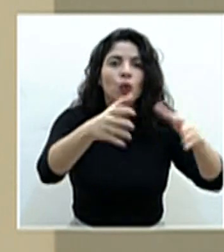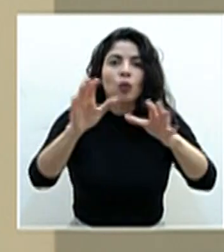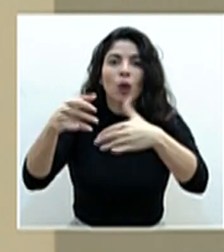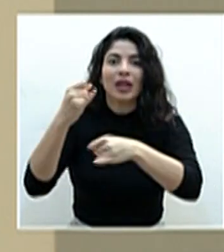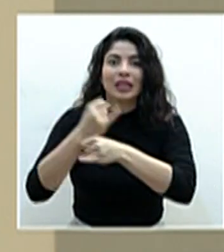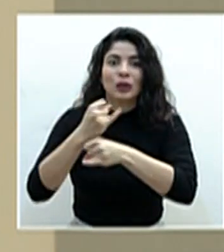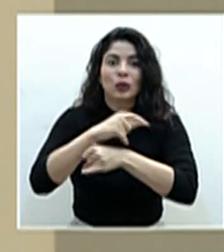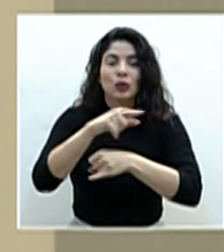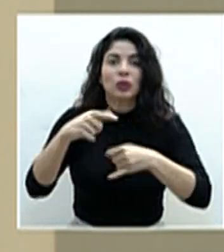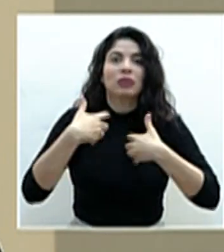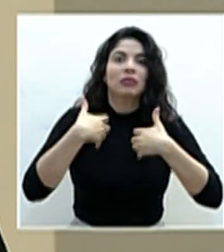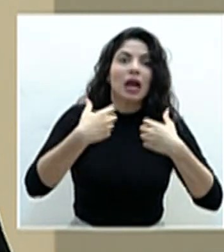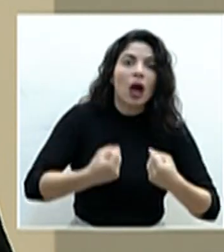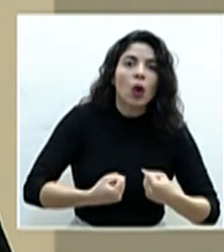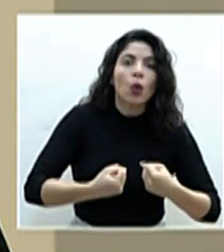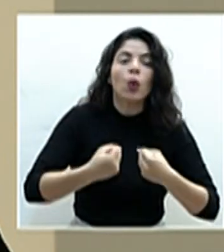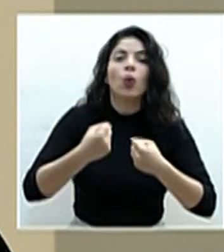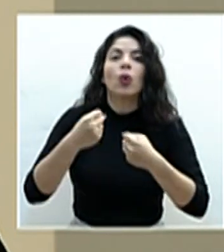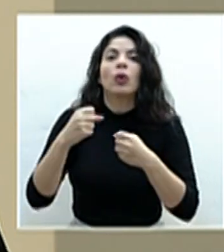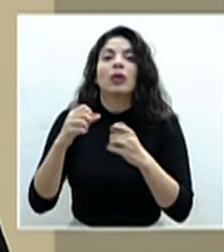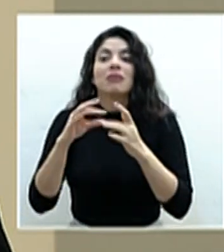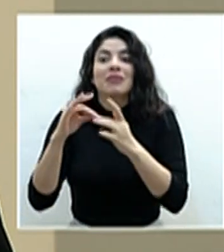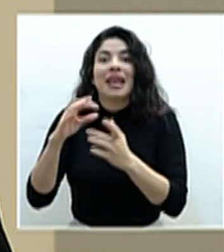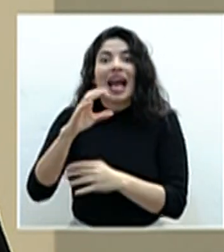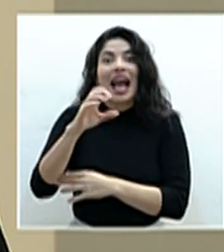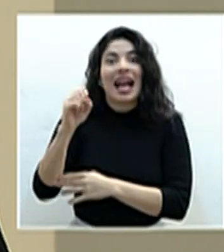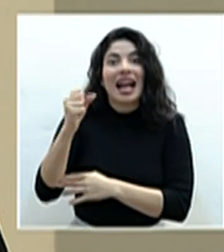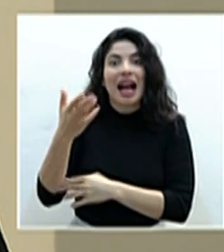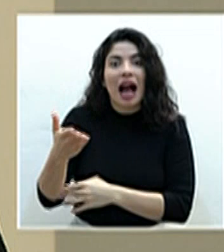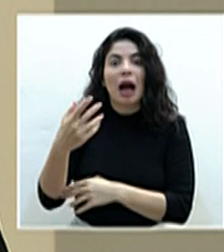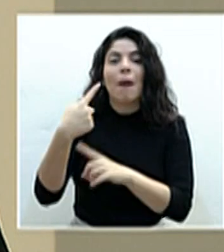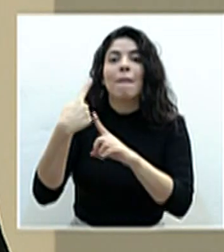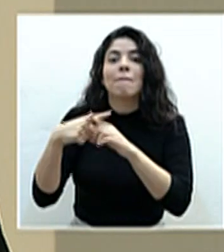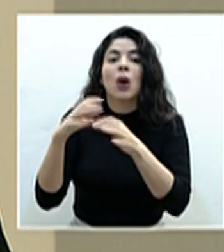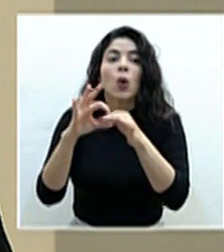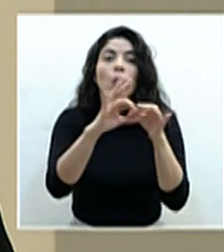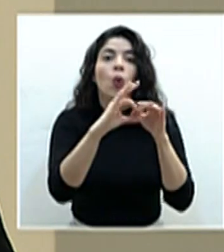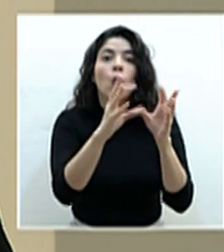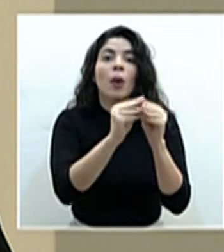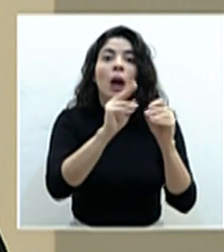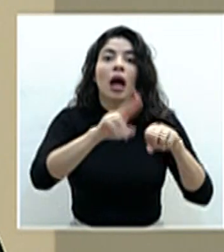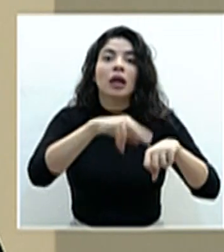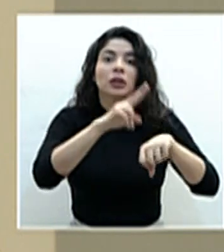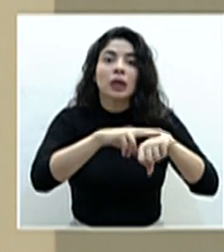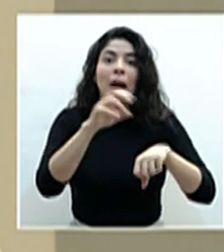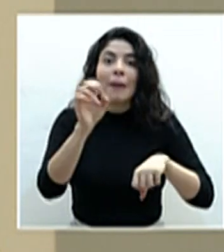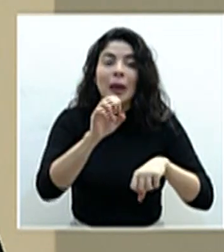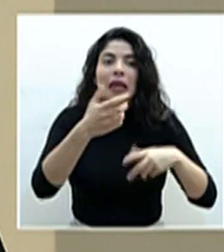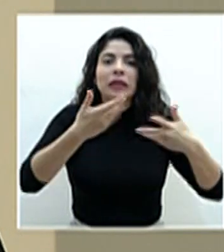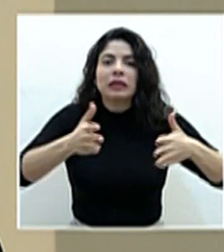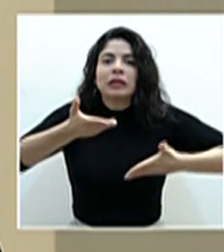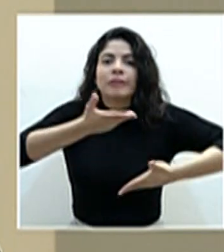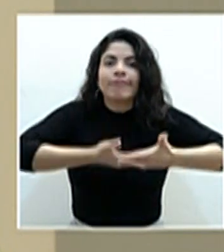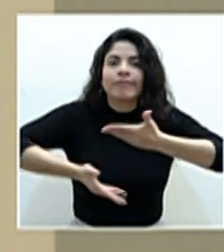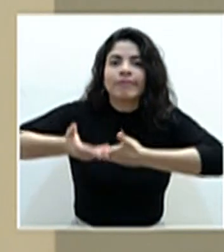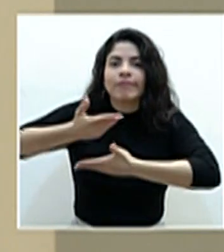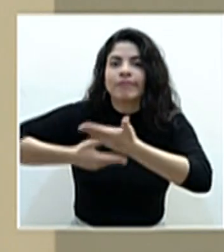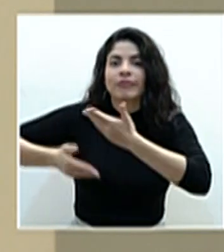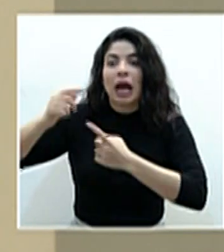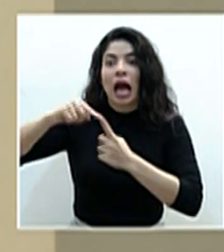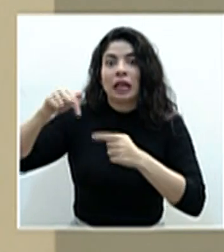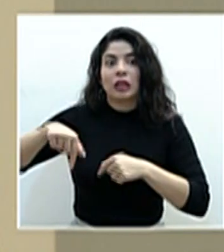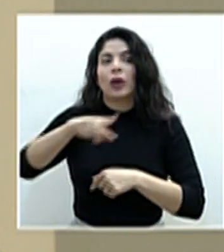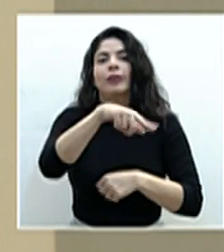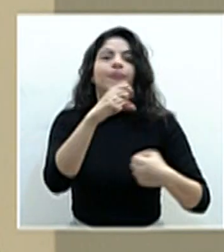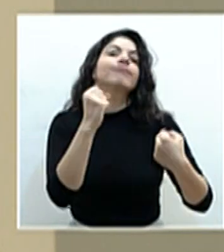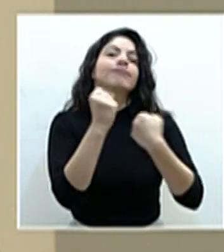institucionales de salud, particularmente de la Caja y en coordinación con la Comisión Nacional de Emergencias, se ha venido dando hasta el día de hoy